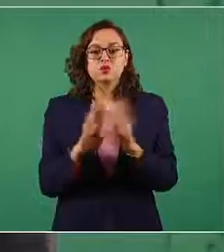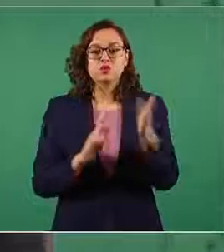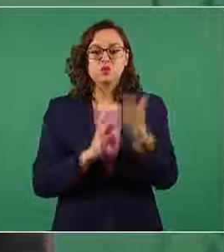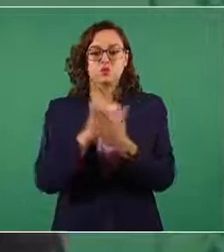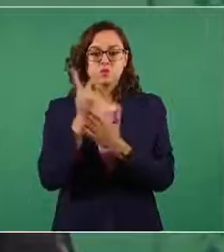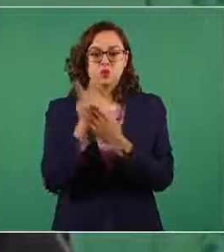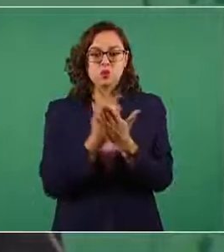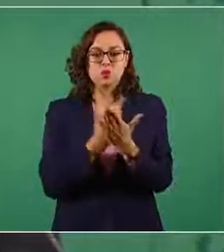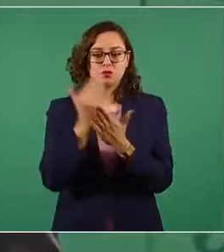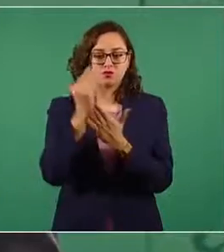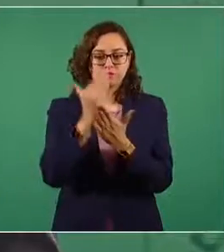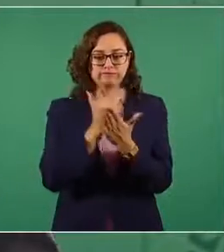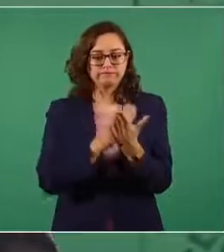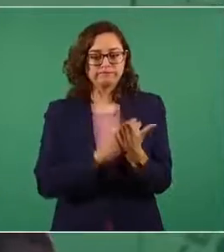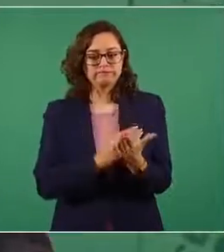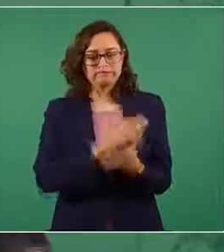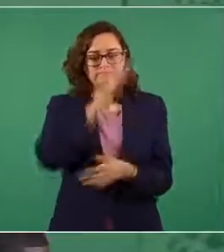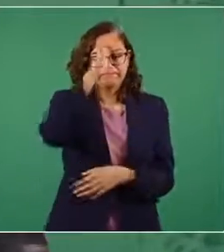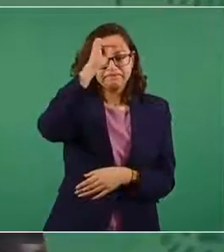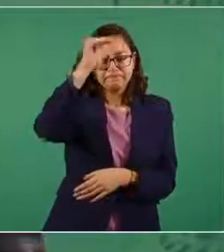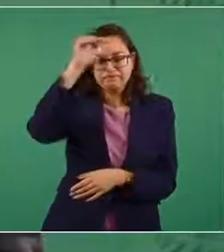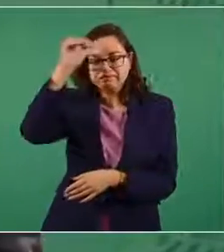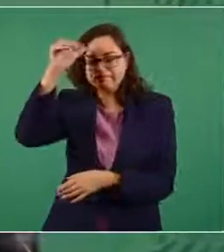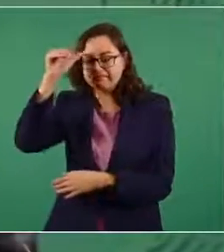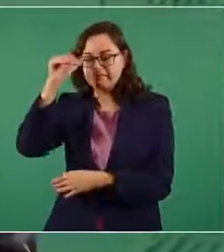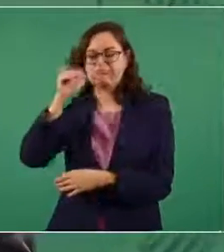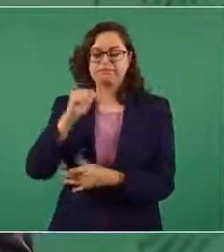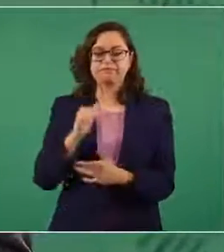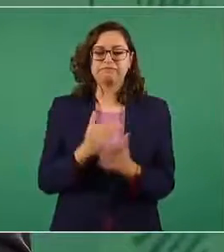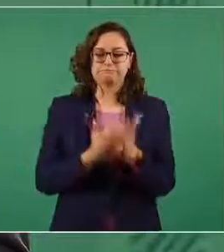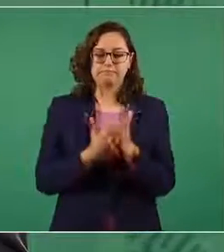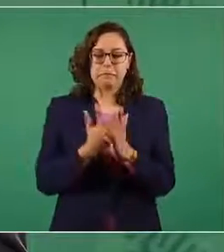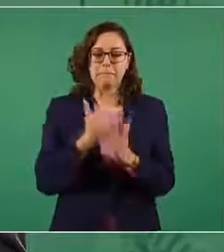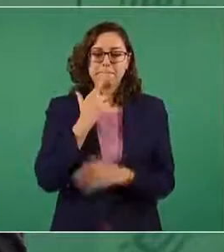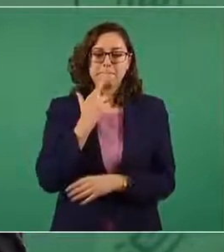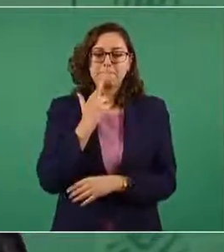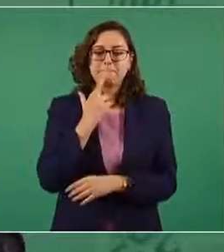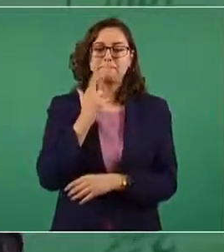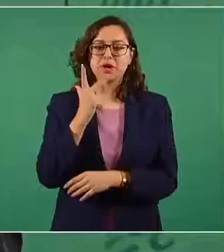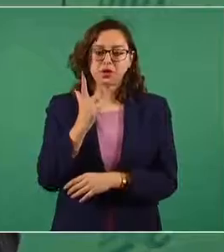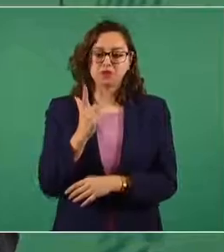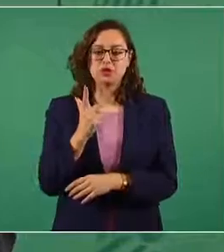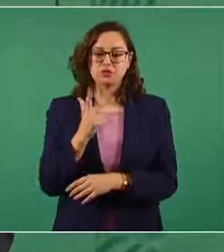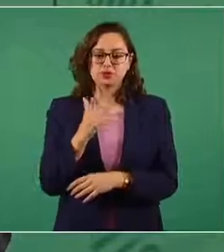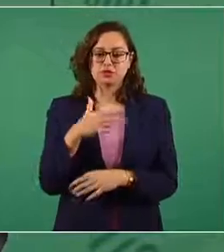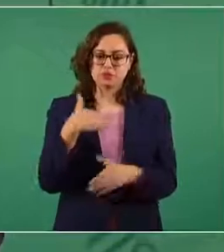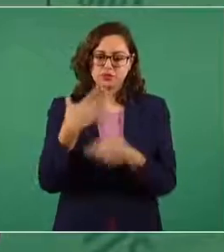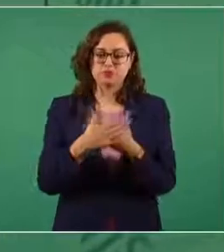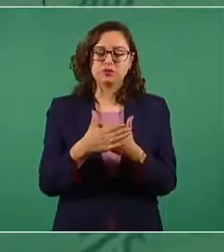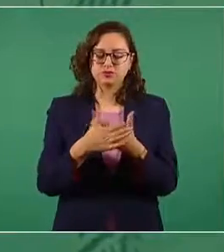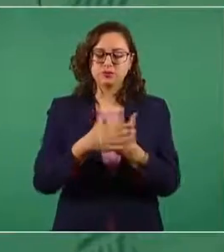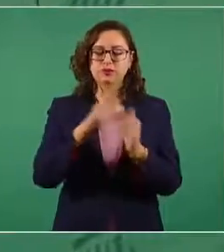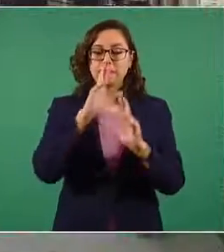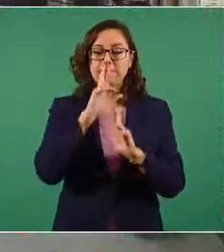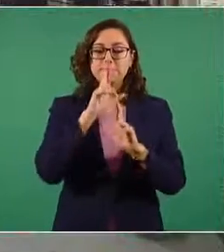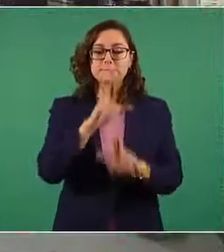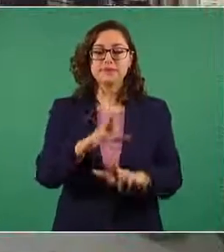lo más consensado posible, pero sí va a haber una respuesta.